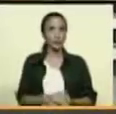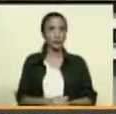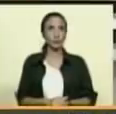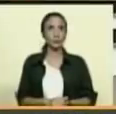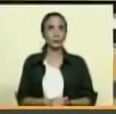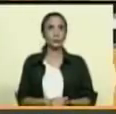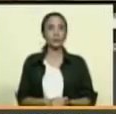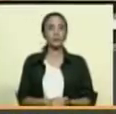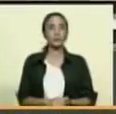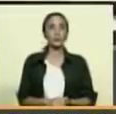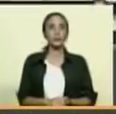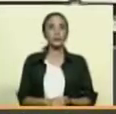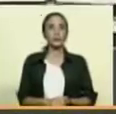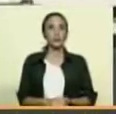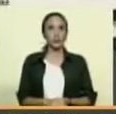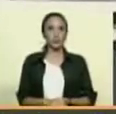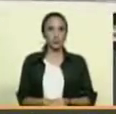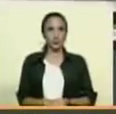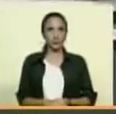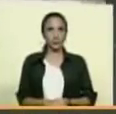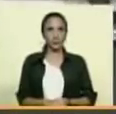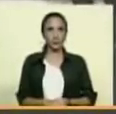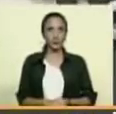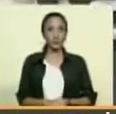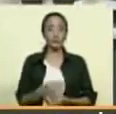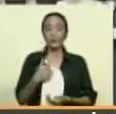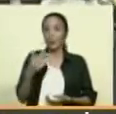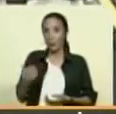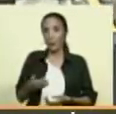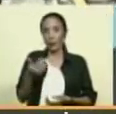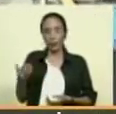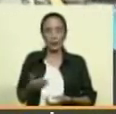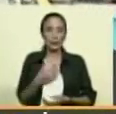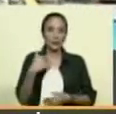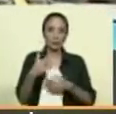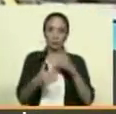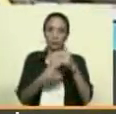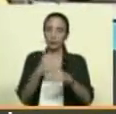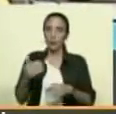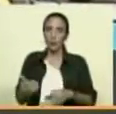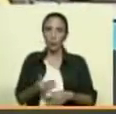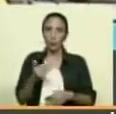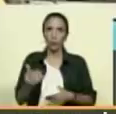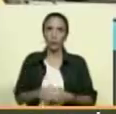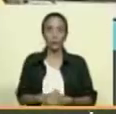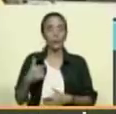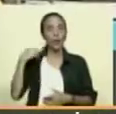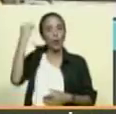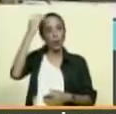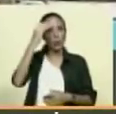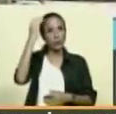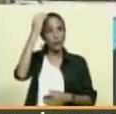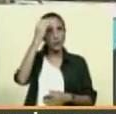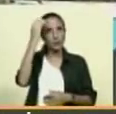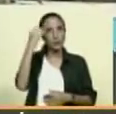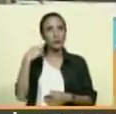Es importante, es muy importante crear conciencia.